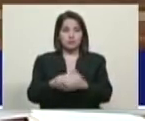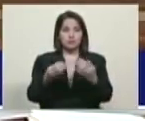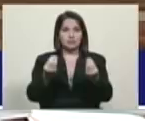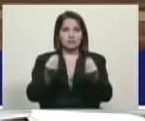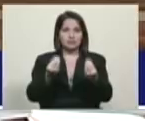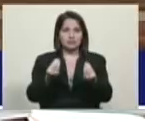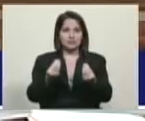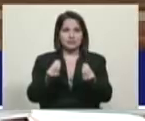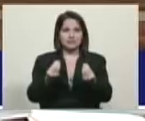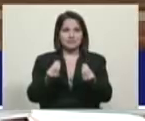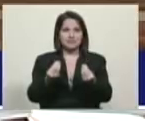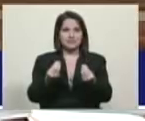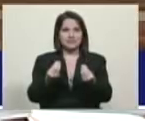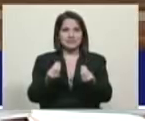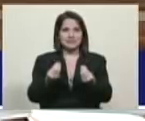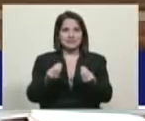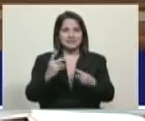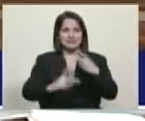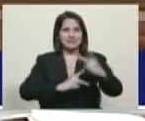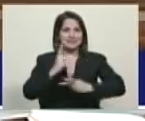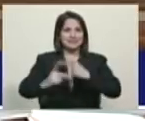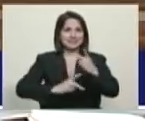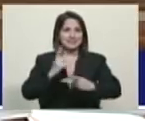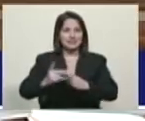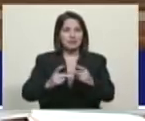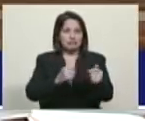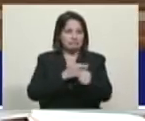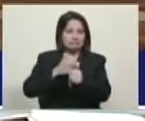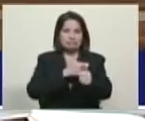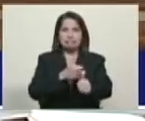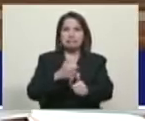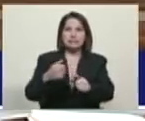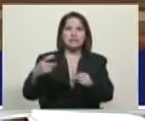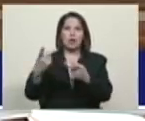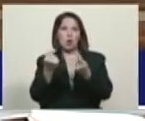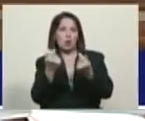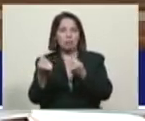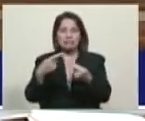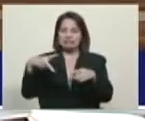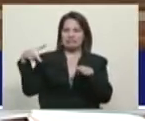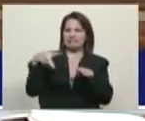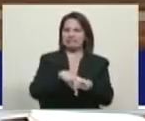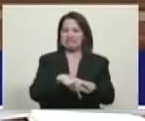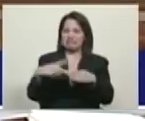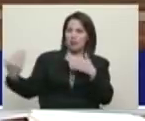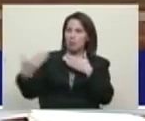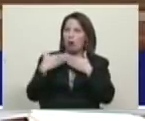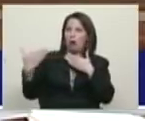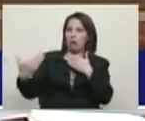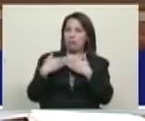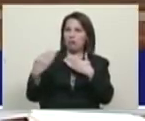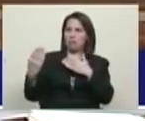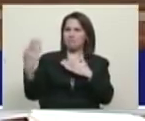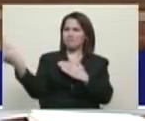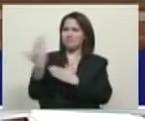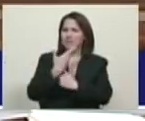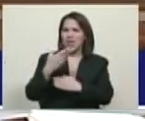general. La persecución económica del imperialismo norteamericano, de los imperios de